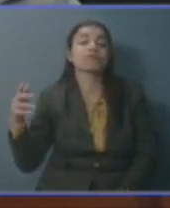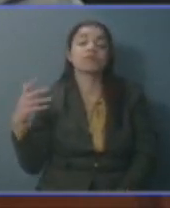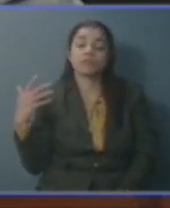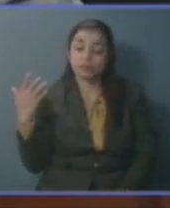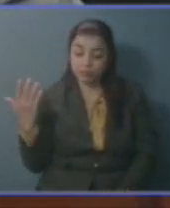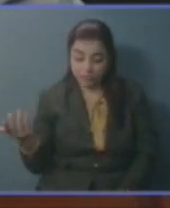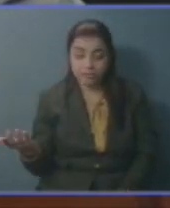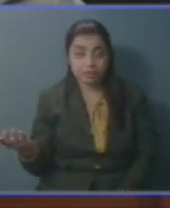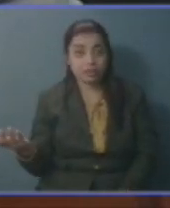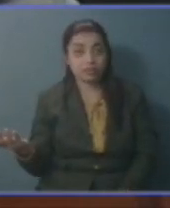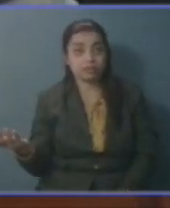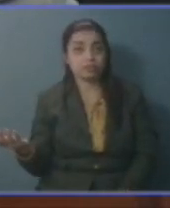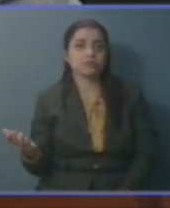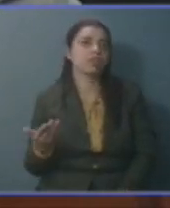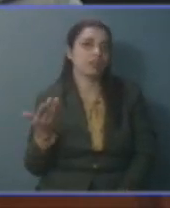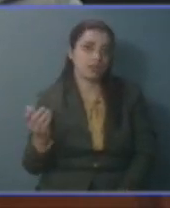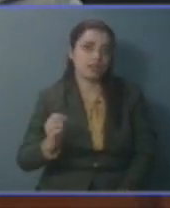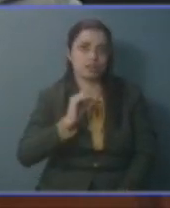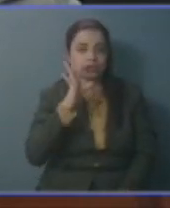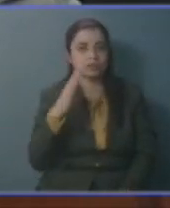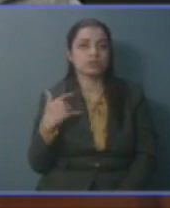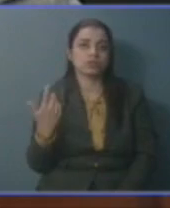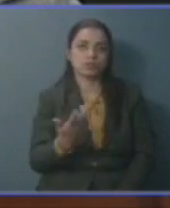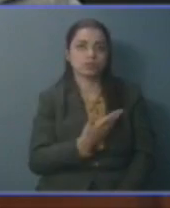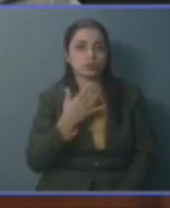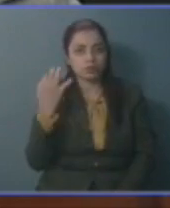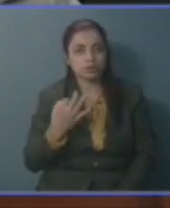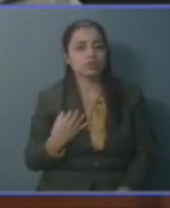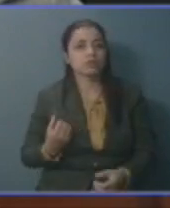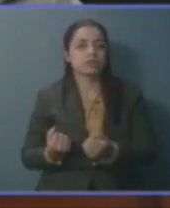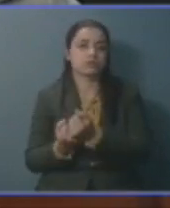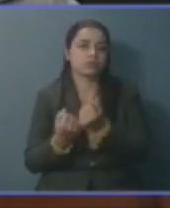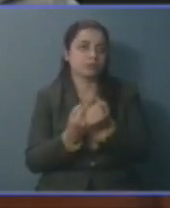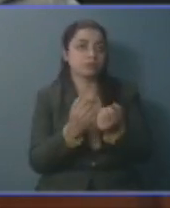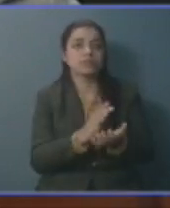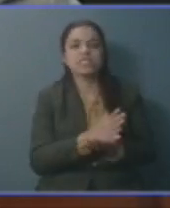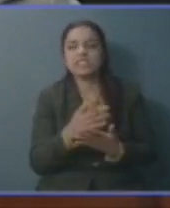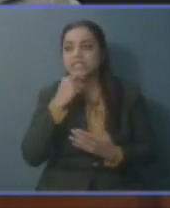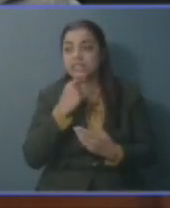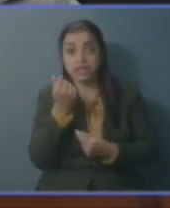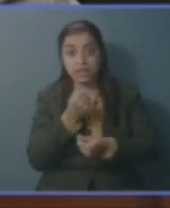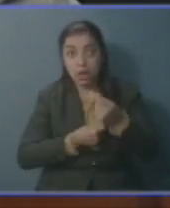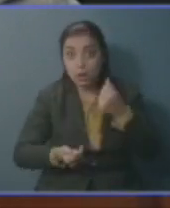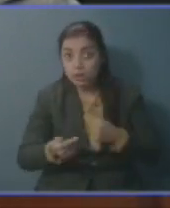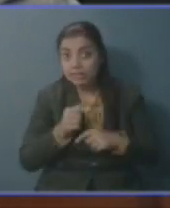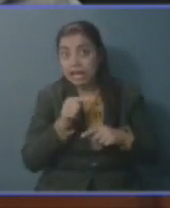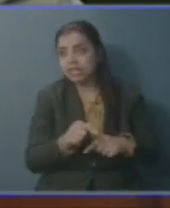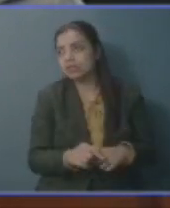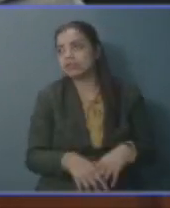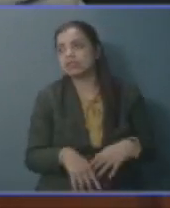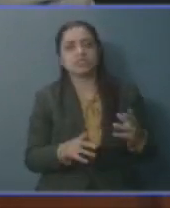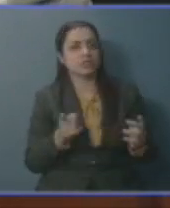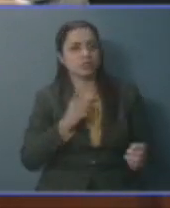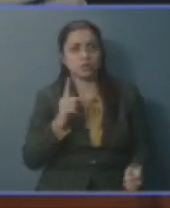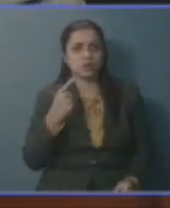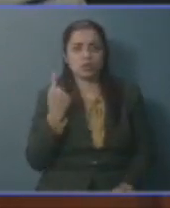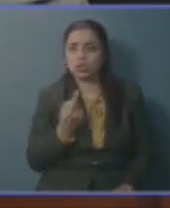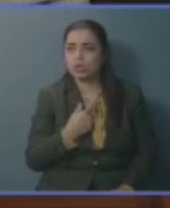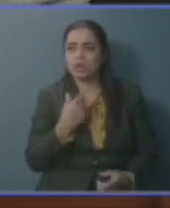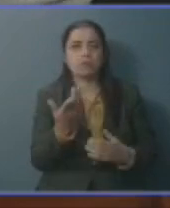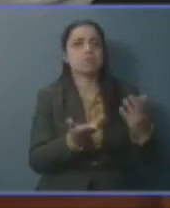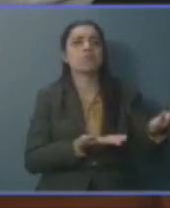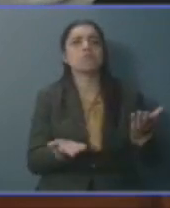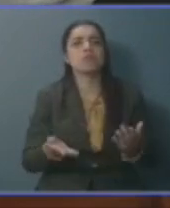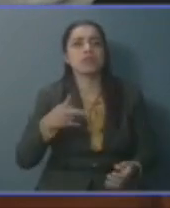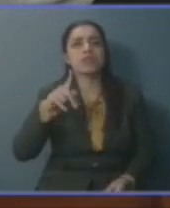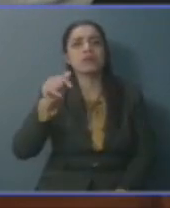supuesto que todos tenemos que ser solidarios, y quien haga negocio de esto, no solamente con vender el